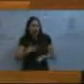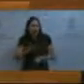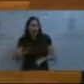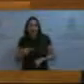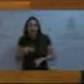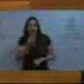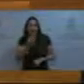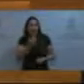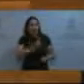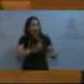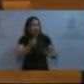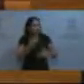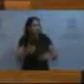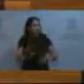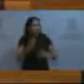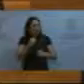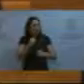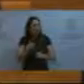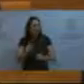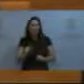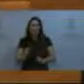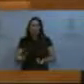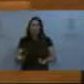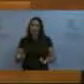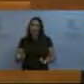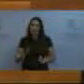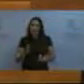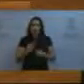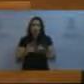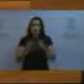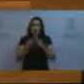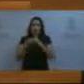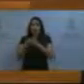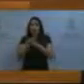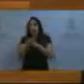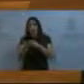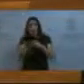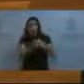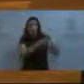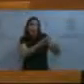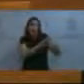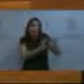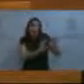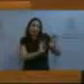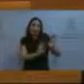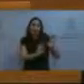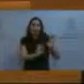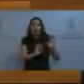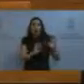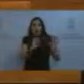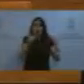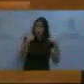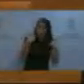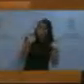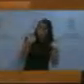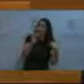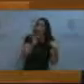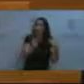negando el problema. Cosa distinta es cuando algún grupo, amigo o responsable o